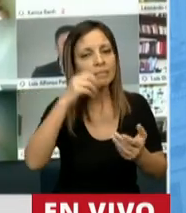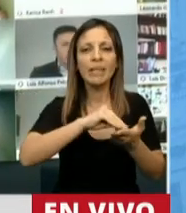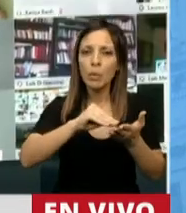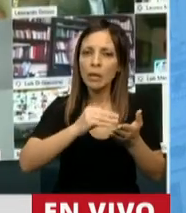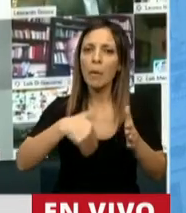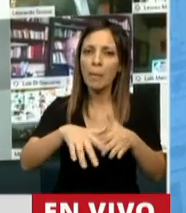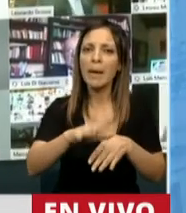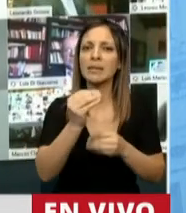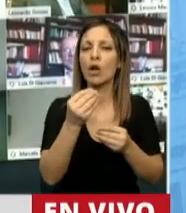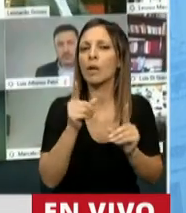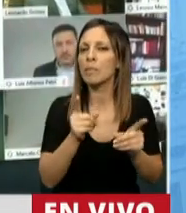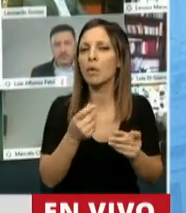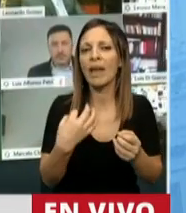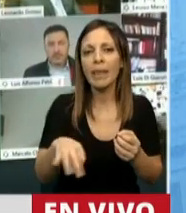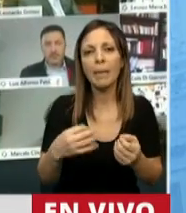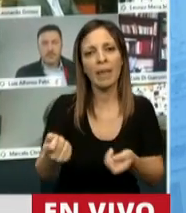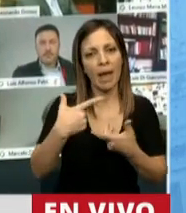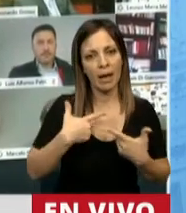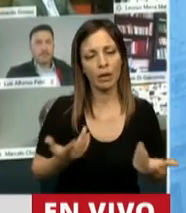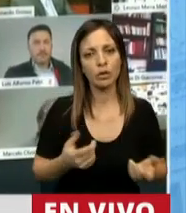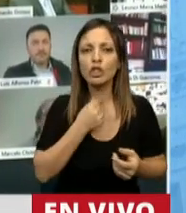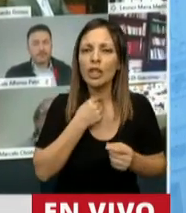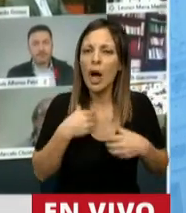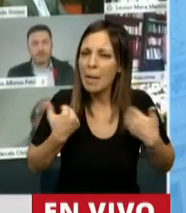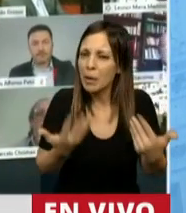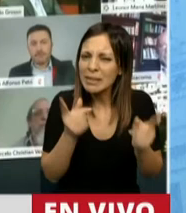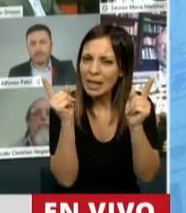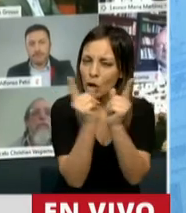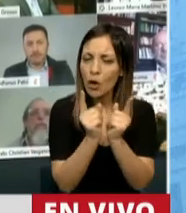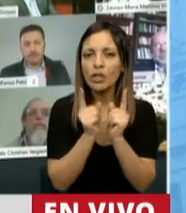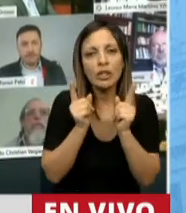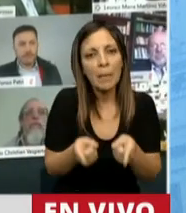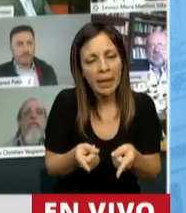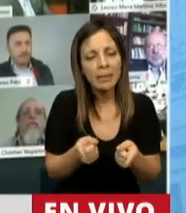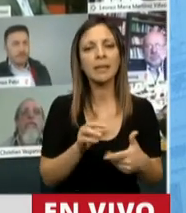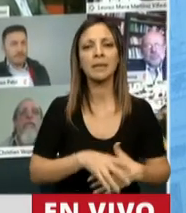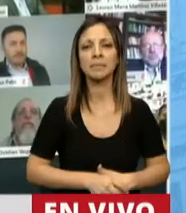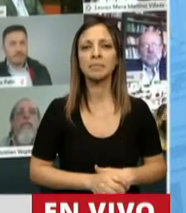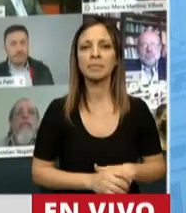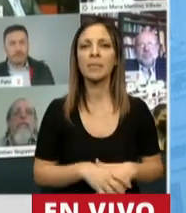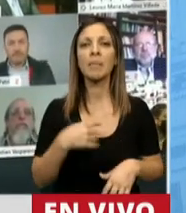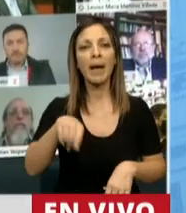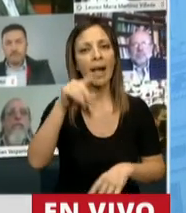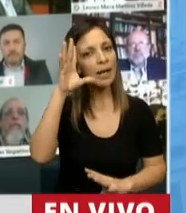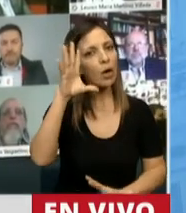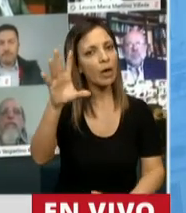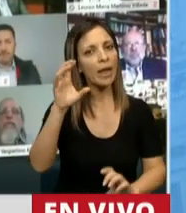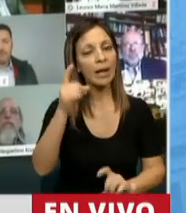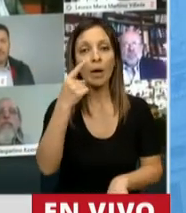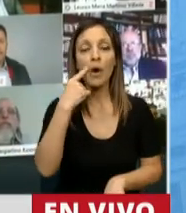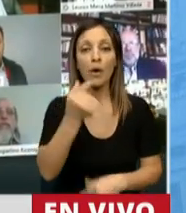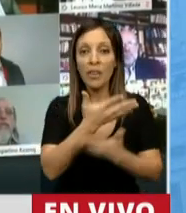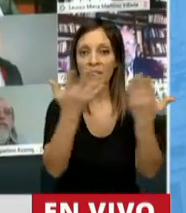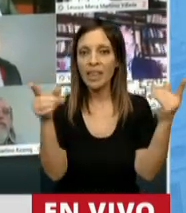lo que legítimamente nos corresponda. Y quiero aprovechar muy sintéticamente también, señor presidente, para recordar que un día como